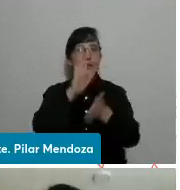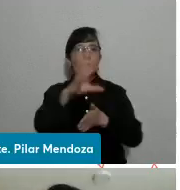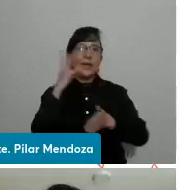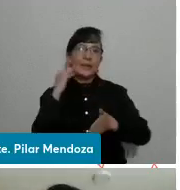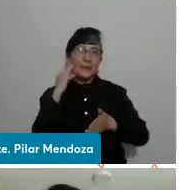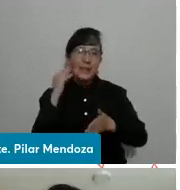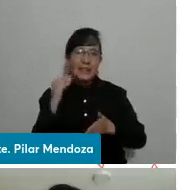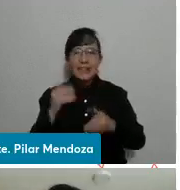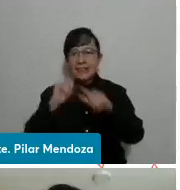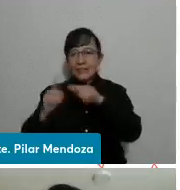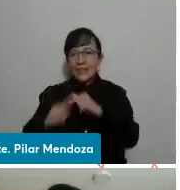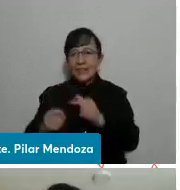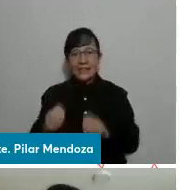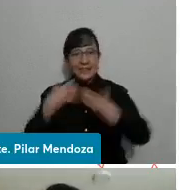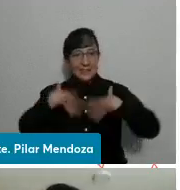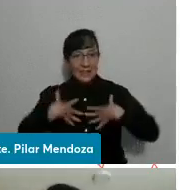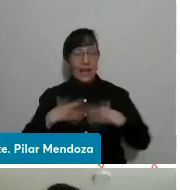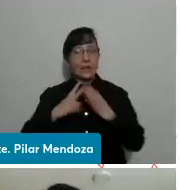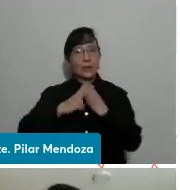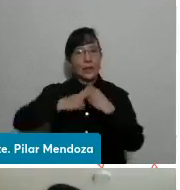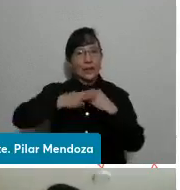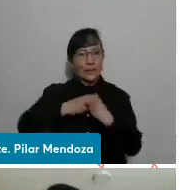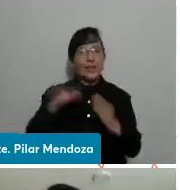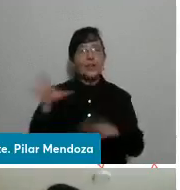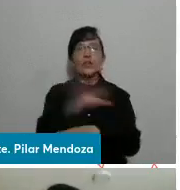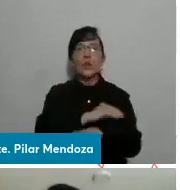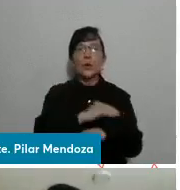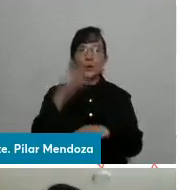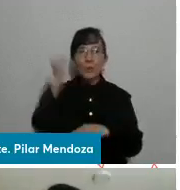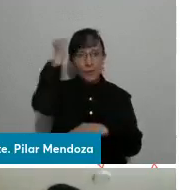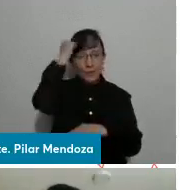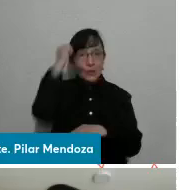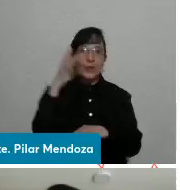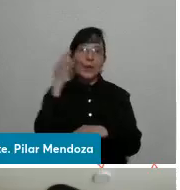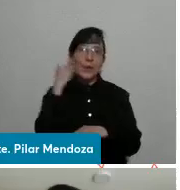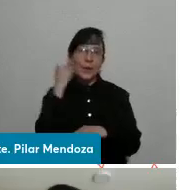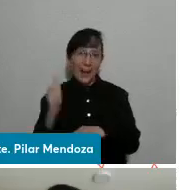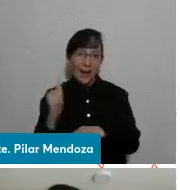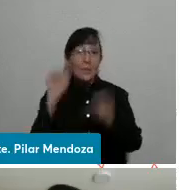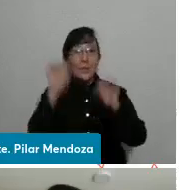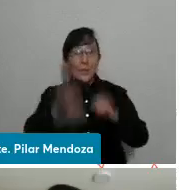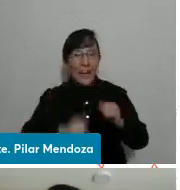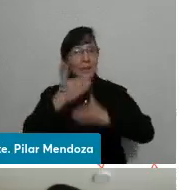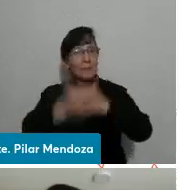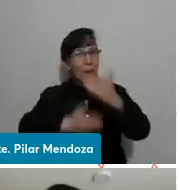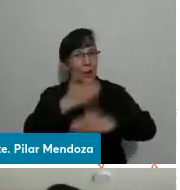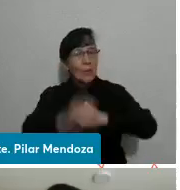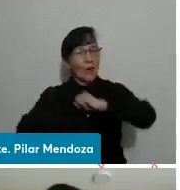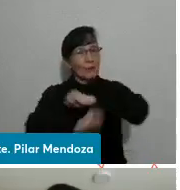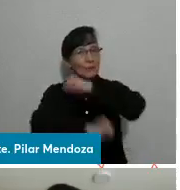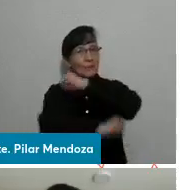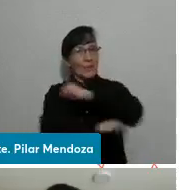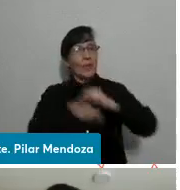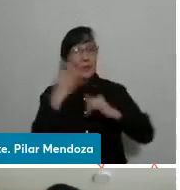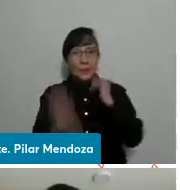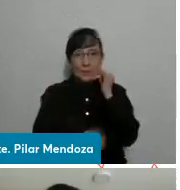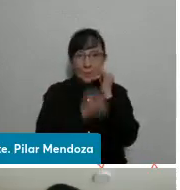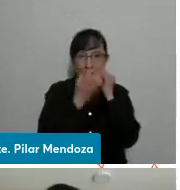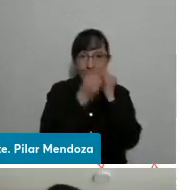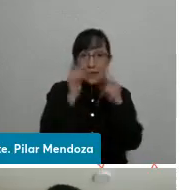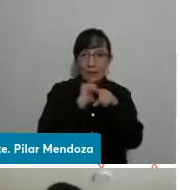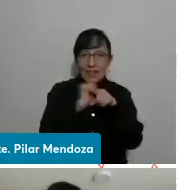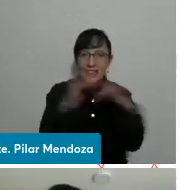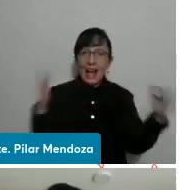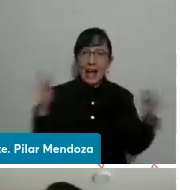brinden muchas herramientas para que todos los maestros y las maestras que estamos aquí conectados sigamos fortaleciendo nuestras prácticas pedagógicas. Vanessa,